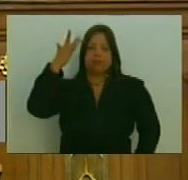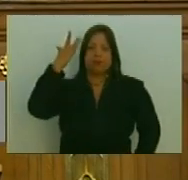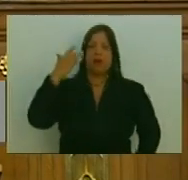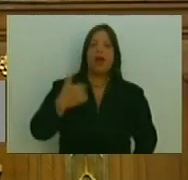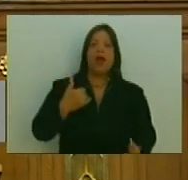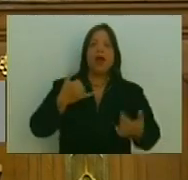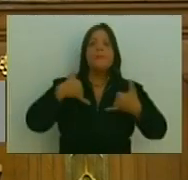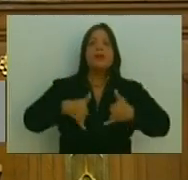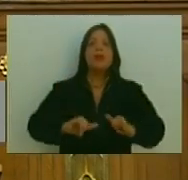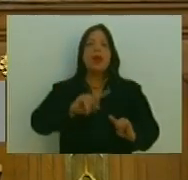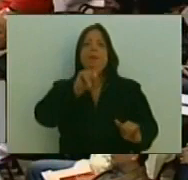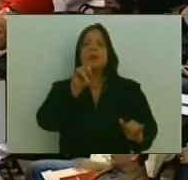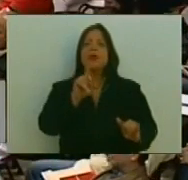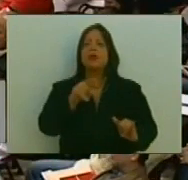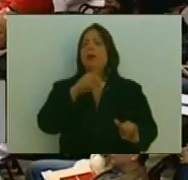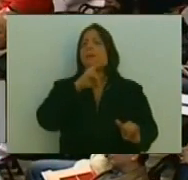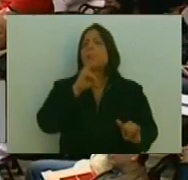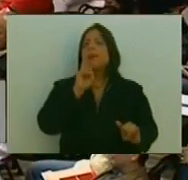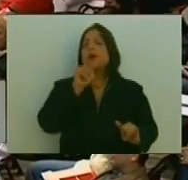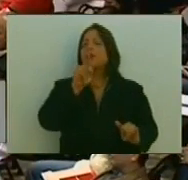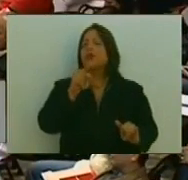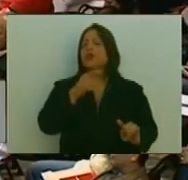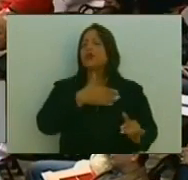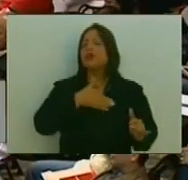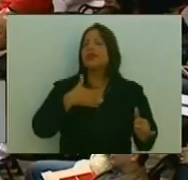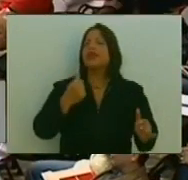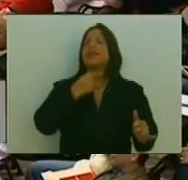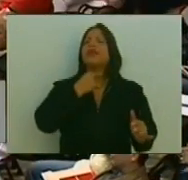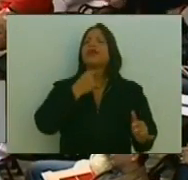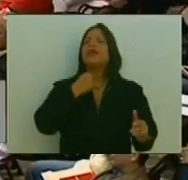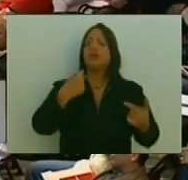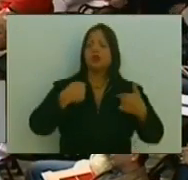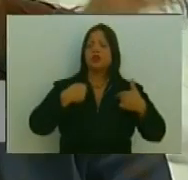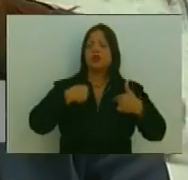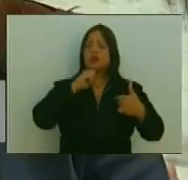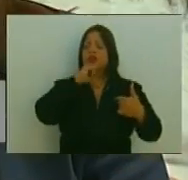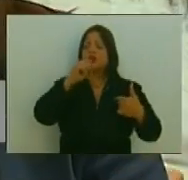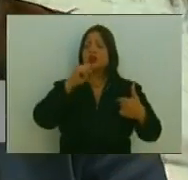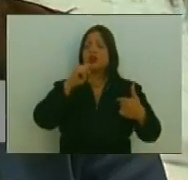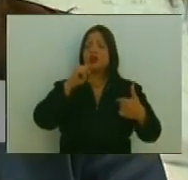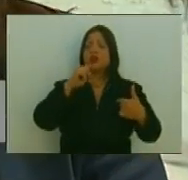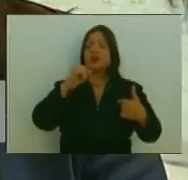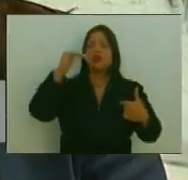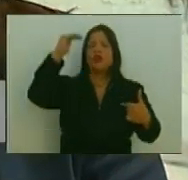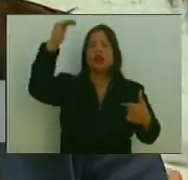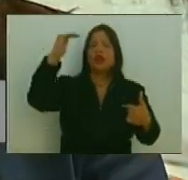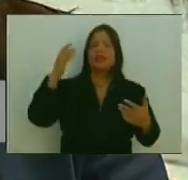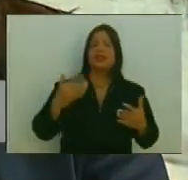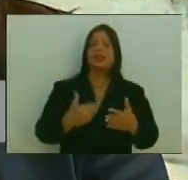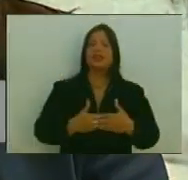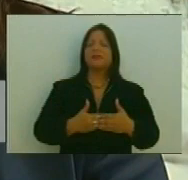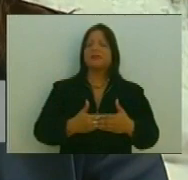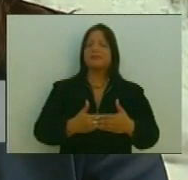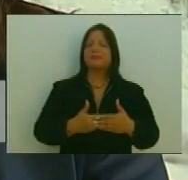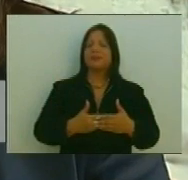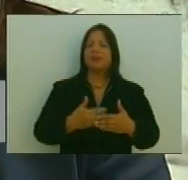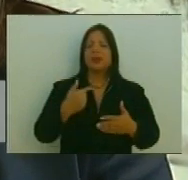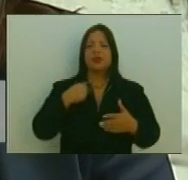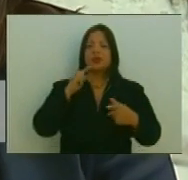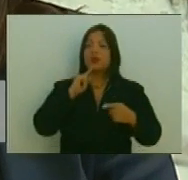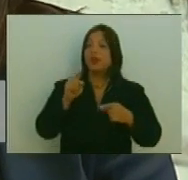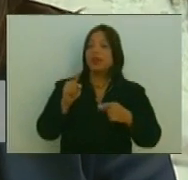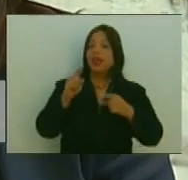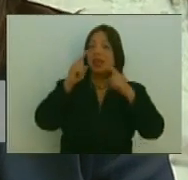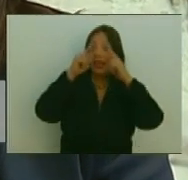hija me pregunta, mamá, ¿qué te gustaría que fuese yo cuando fuese grande? Y yo dije,